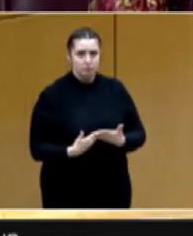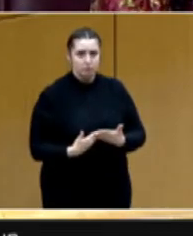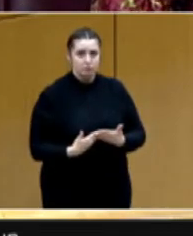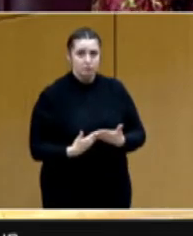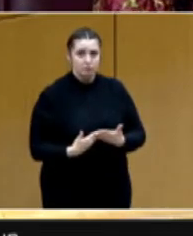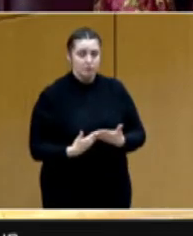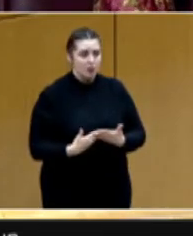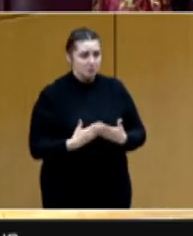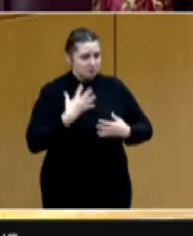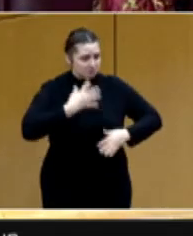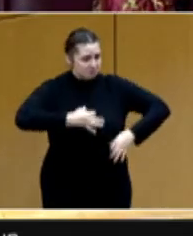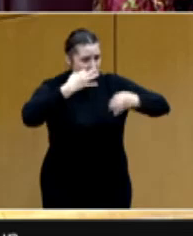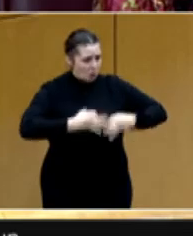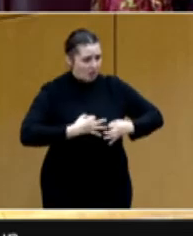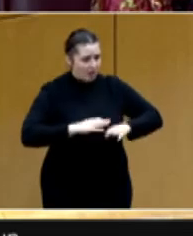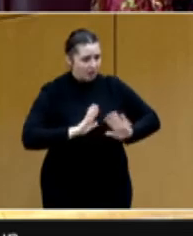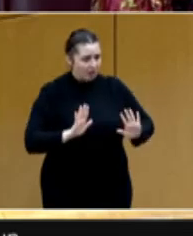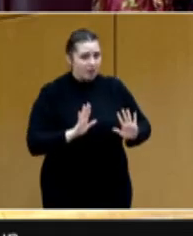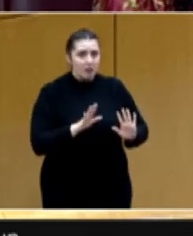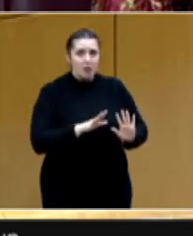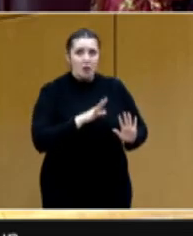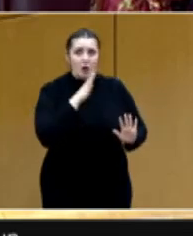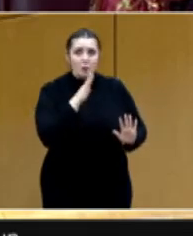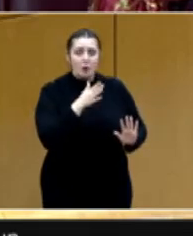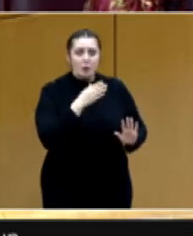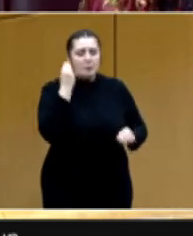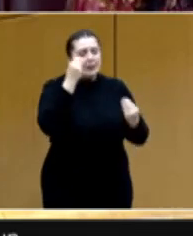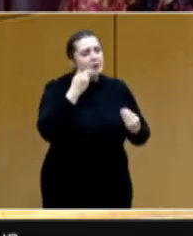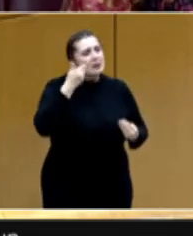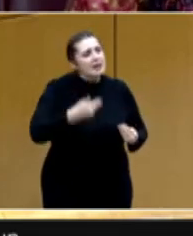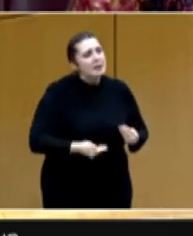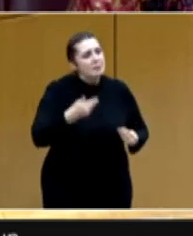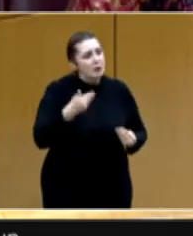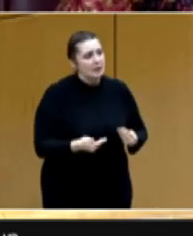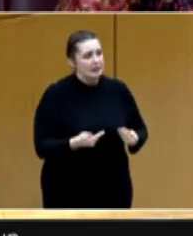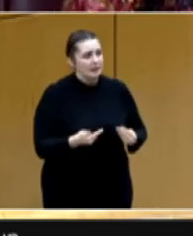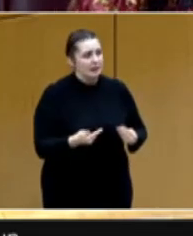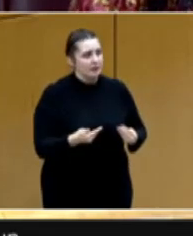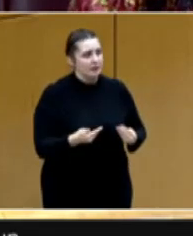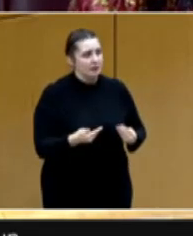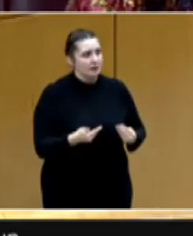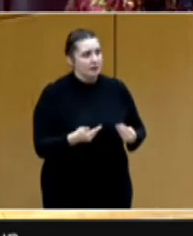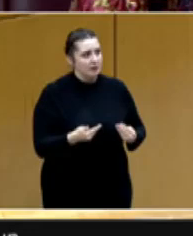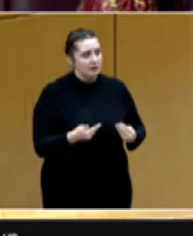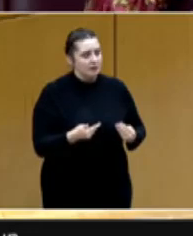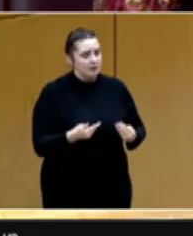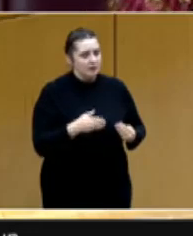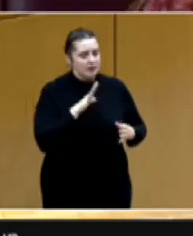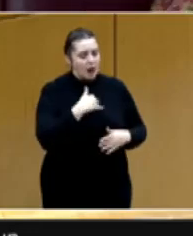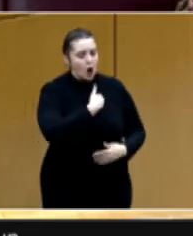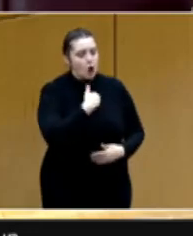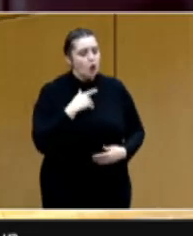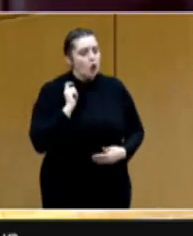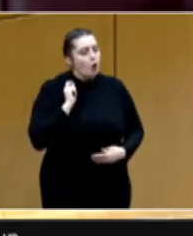absoluta convicción Porque queremos que era importante colocar el papel del Juez